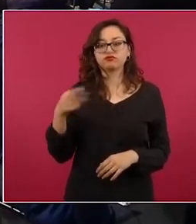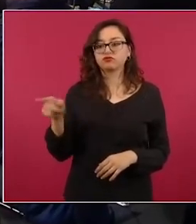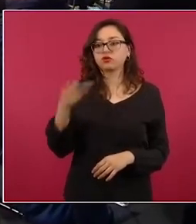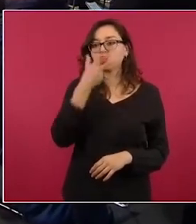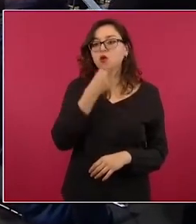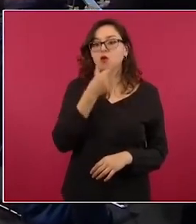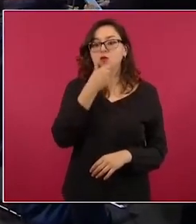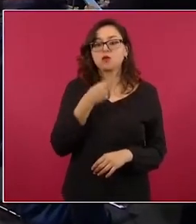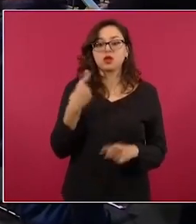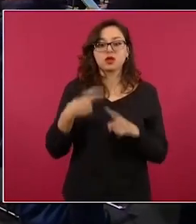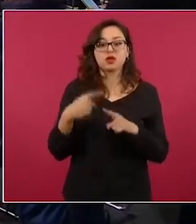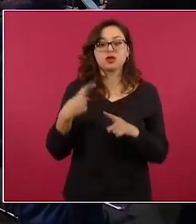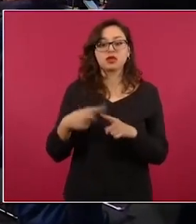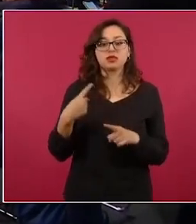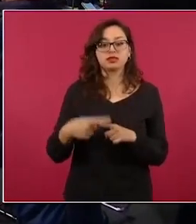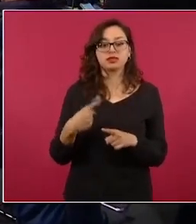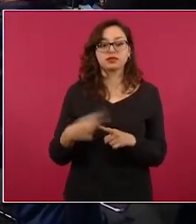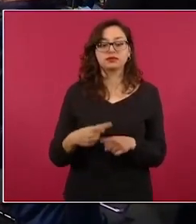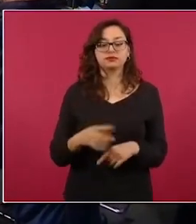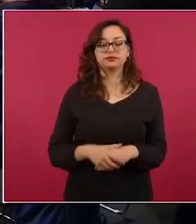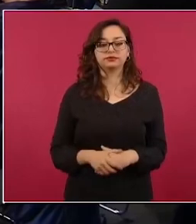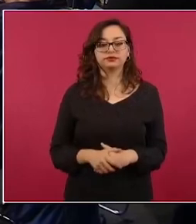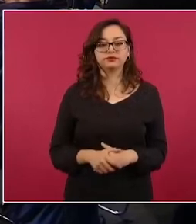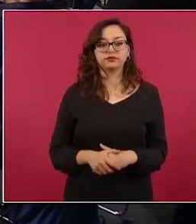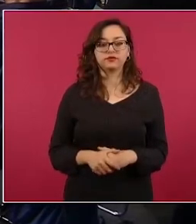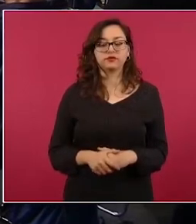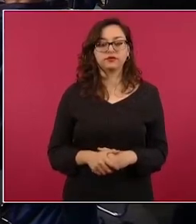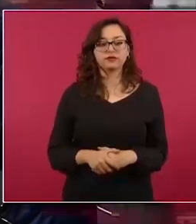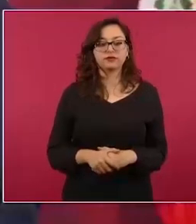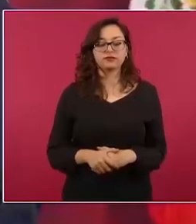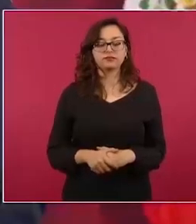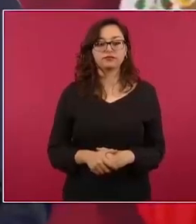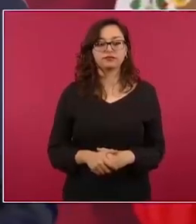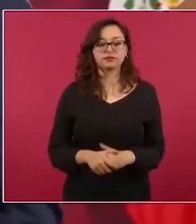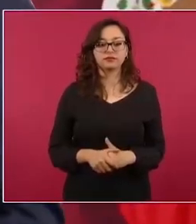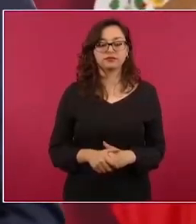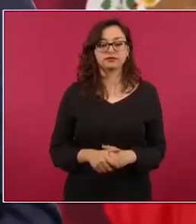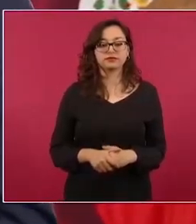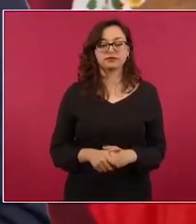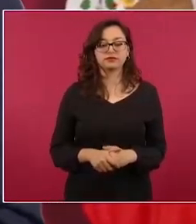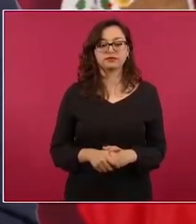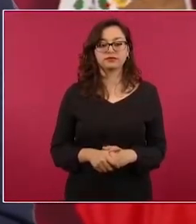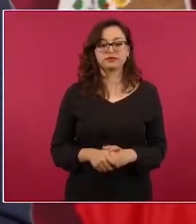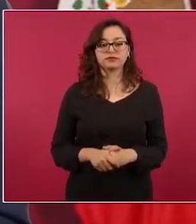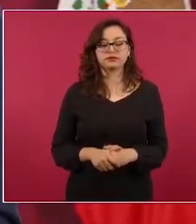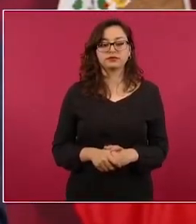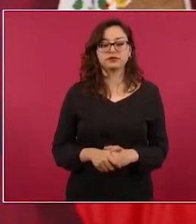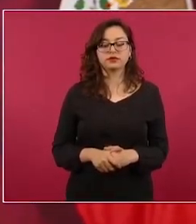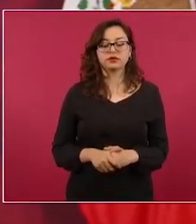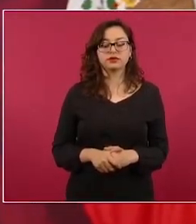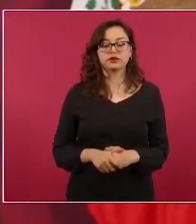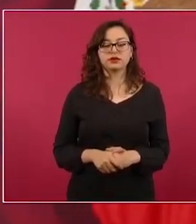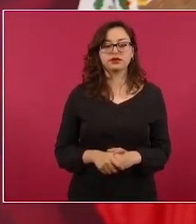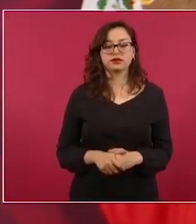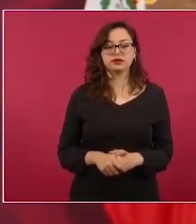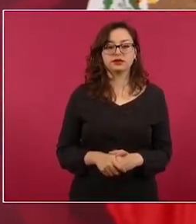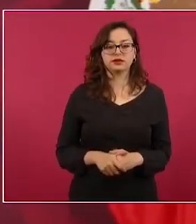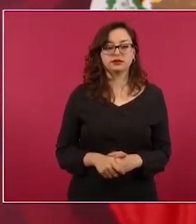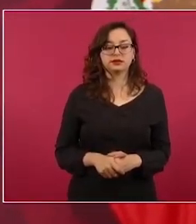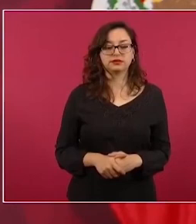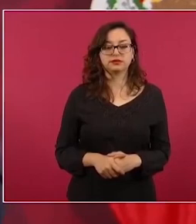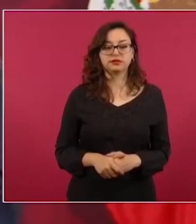este joven? ¿Mande? ¿Quién es este joven? ¿Quién es este joven el que será el director?